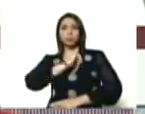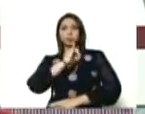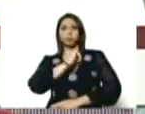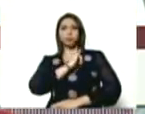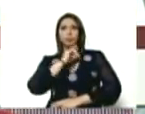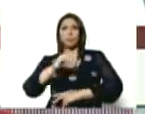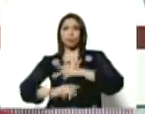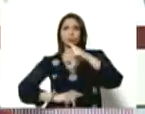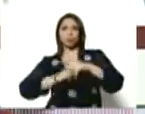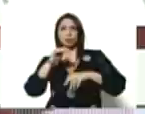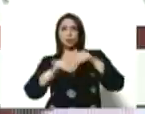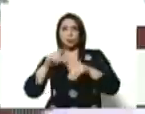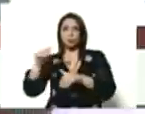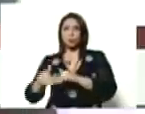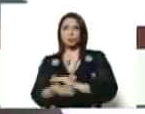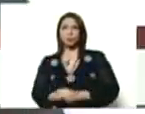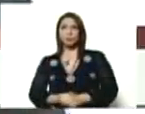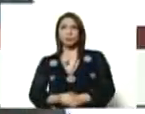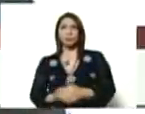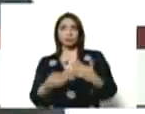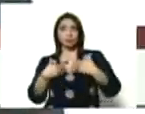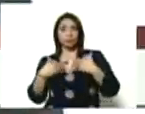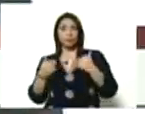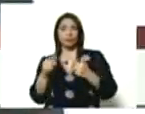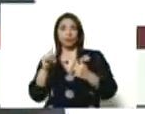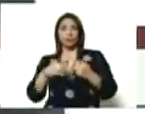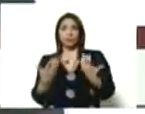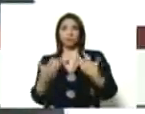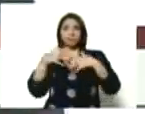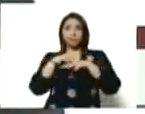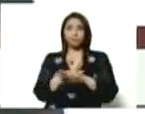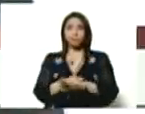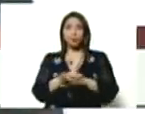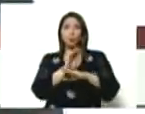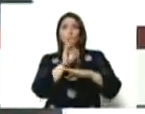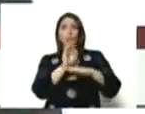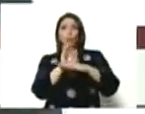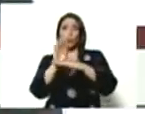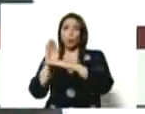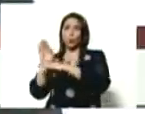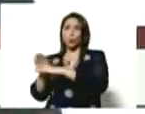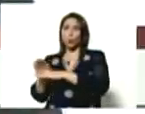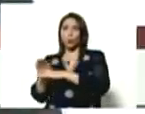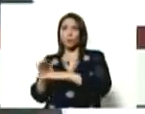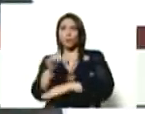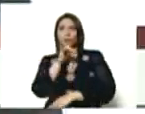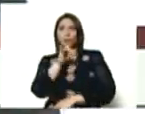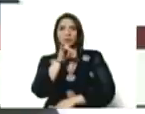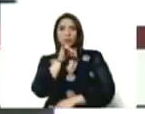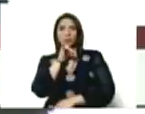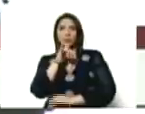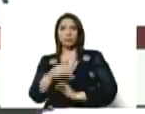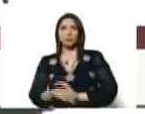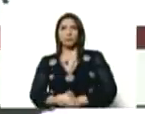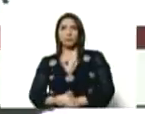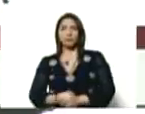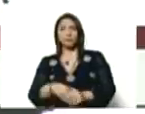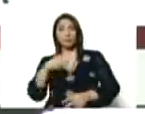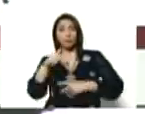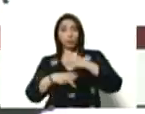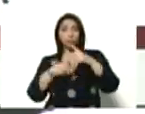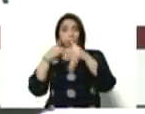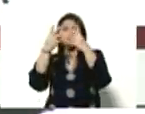de las electoras y los electores. Seguridad e integridad en el resguardo de la información, autenticación biométrica, proceso de